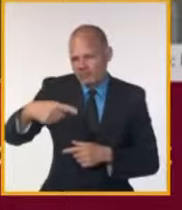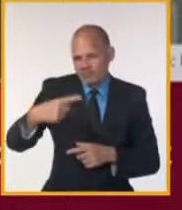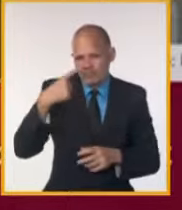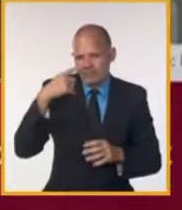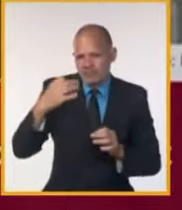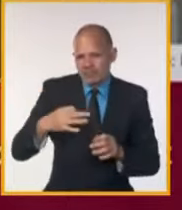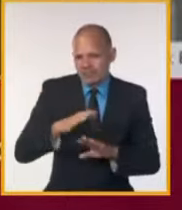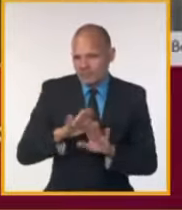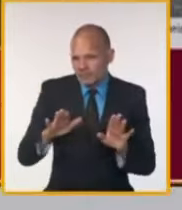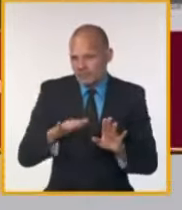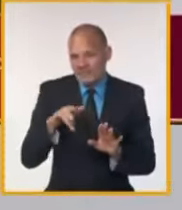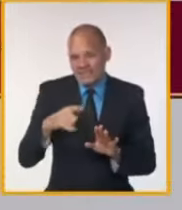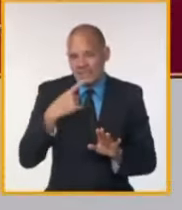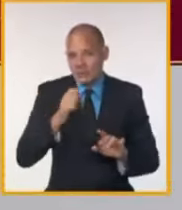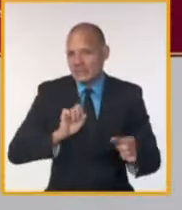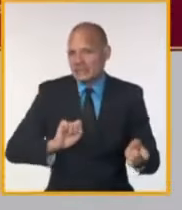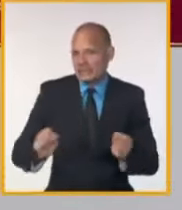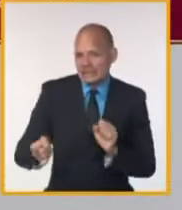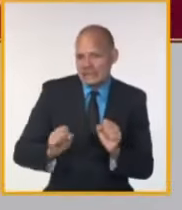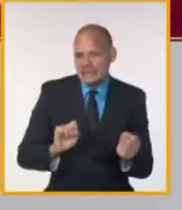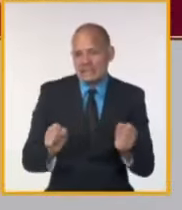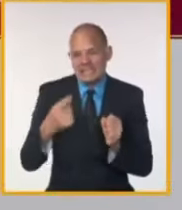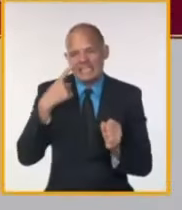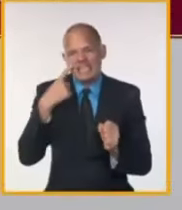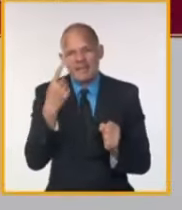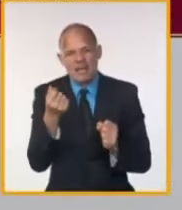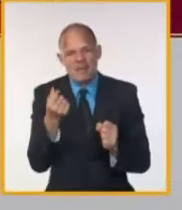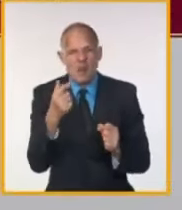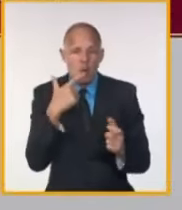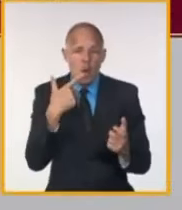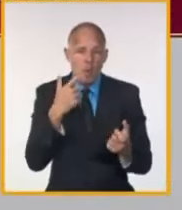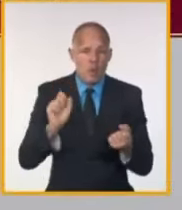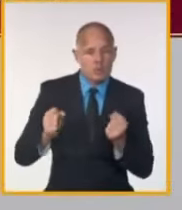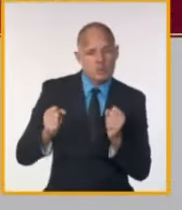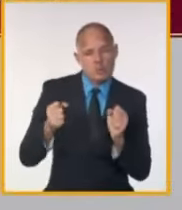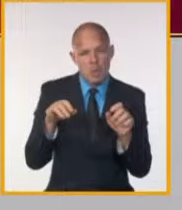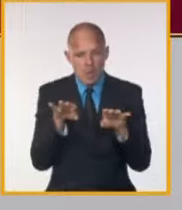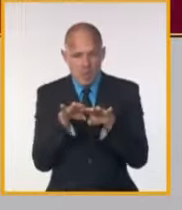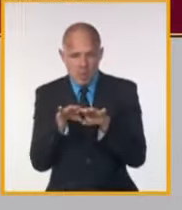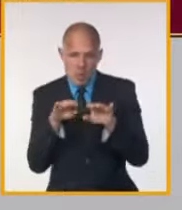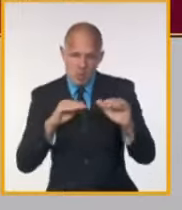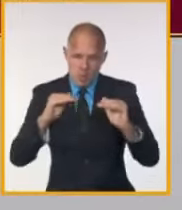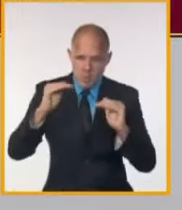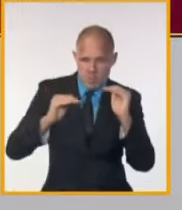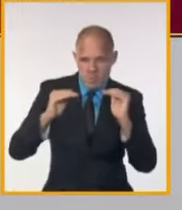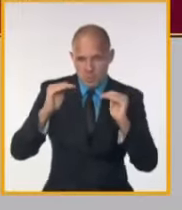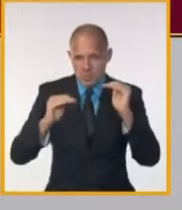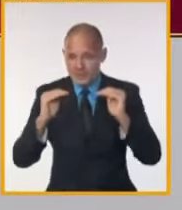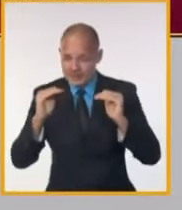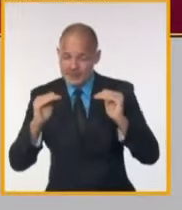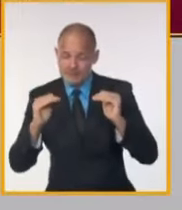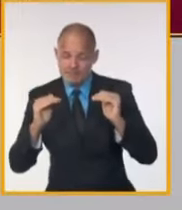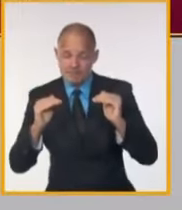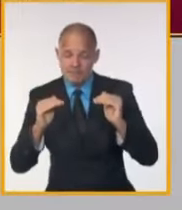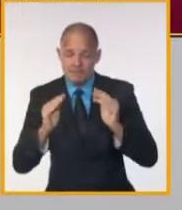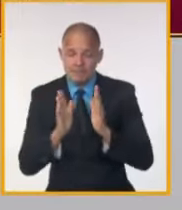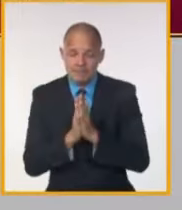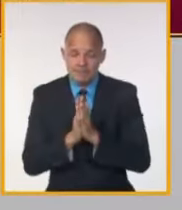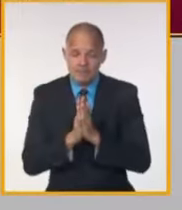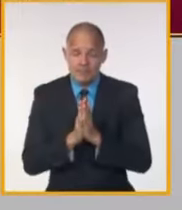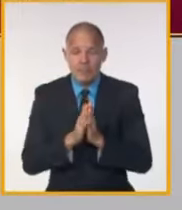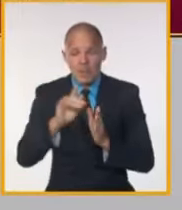de recortes para mantener los precios digamos en términos justos pero con todo y eso Imagínese lo que